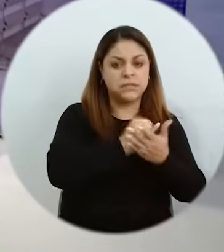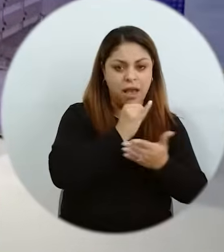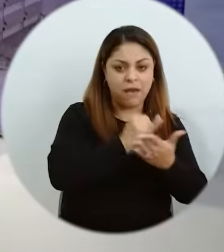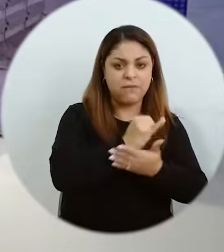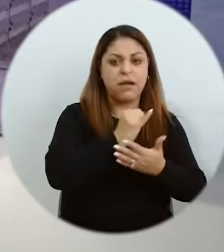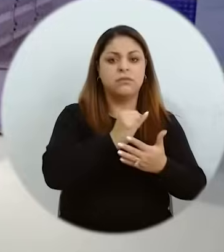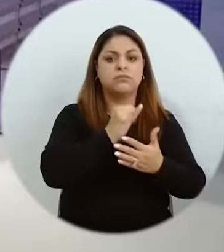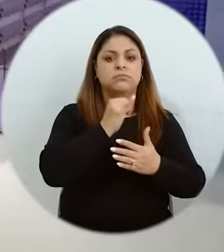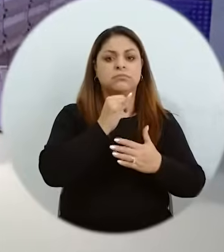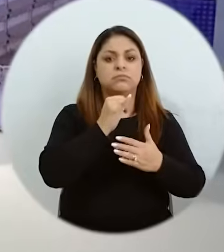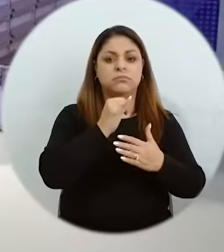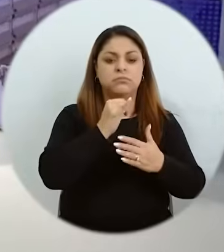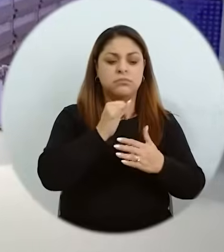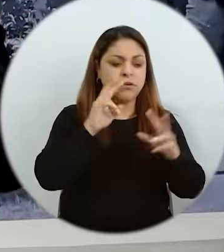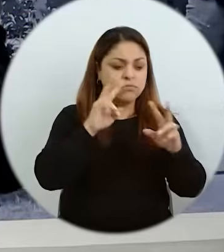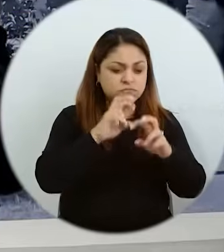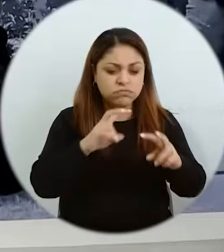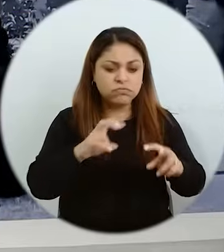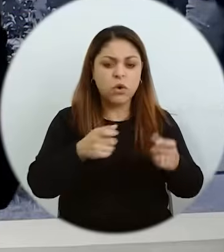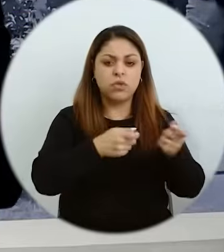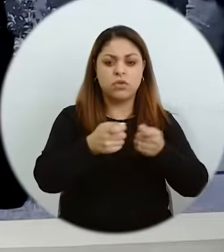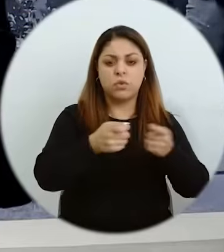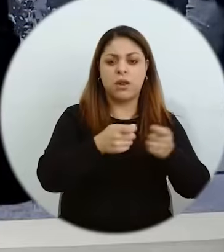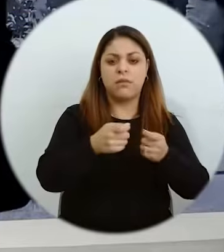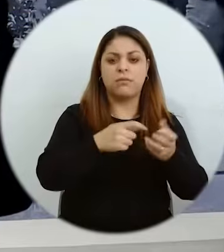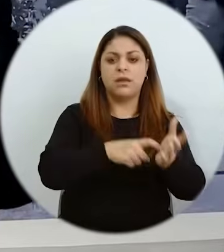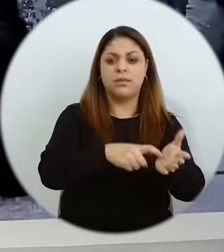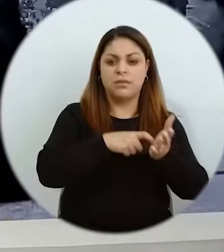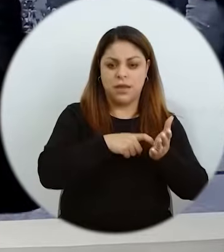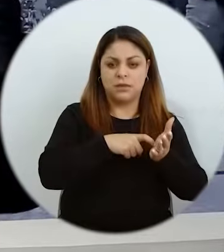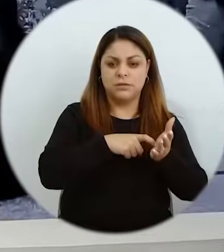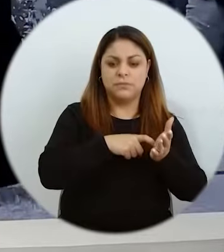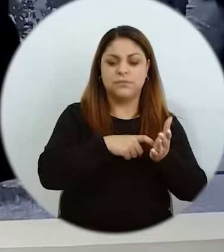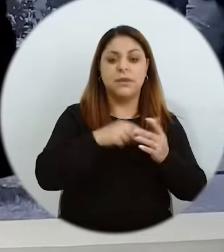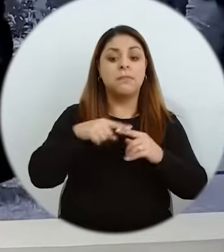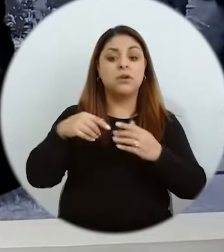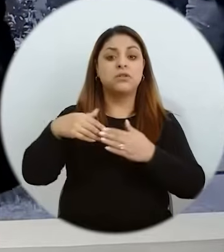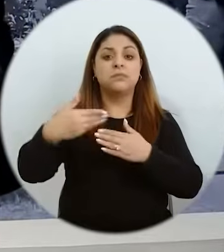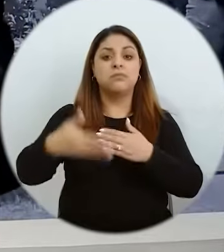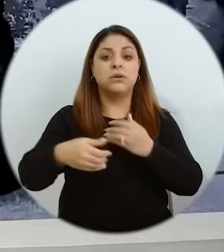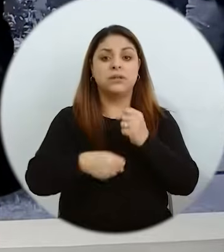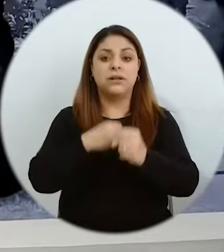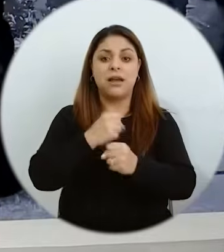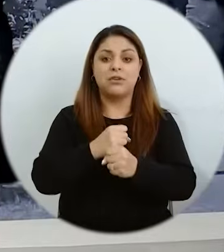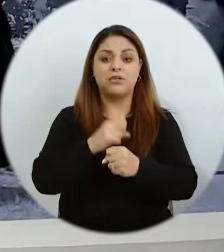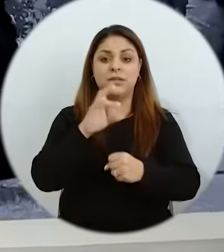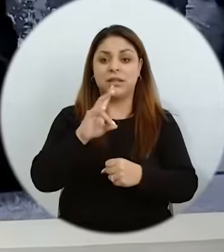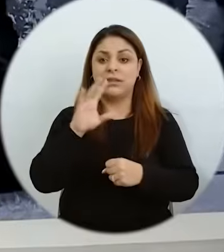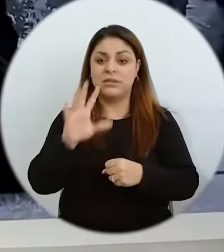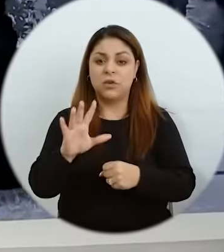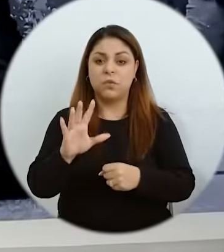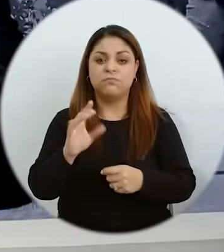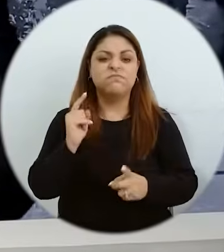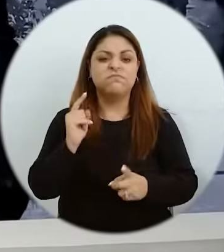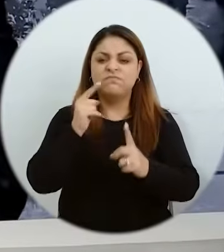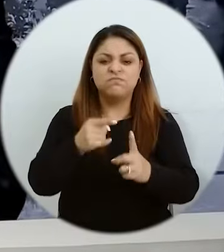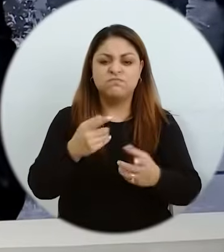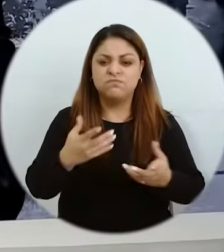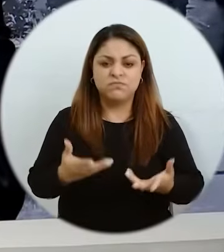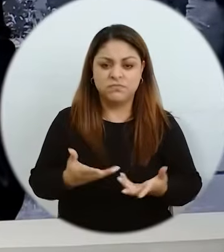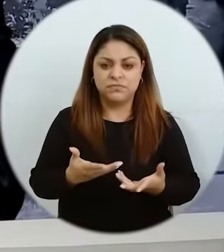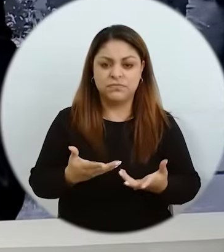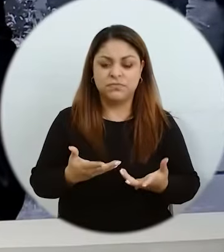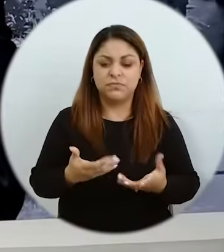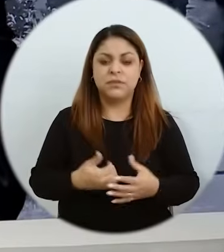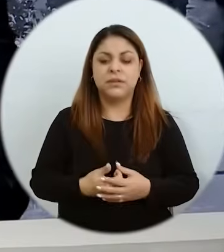y controlaba las garantías del imputado. ¿Qué es lo que se pretendió hacer desde el 75? Lo que se pretendió